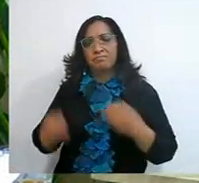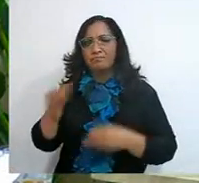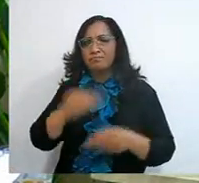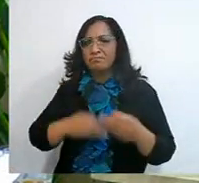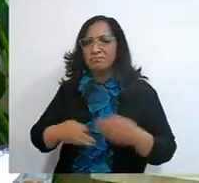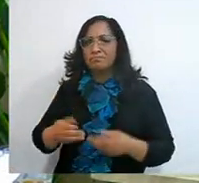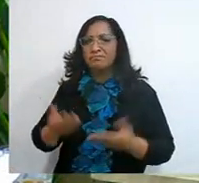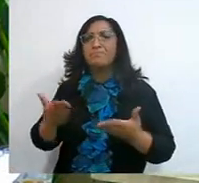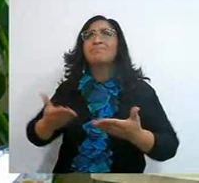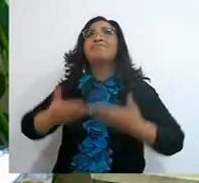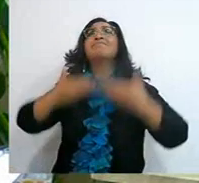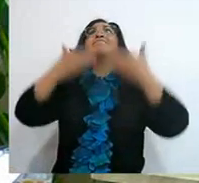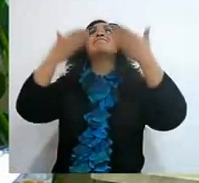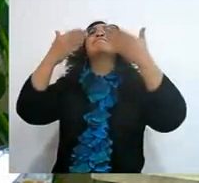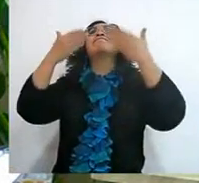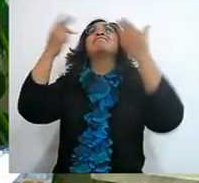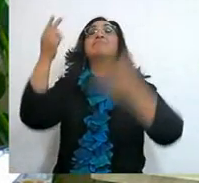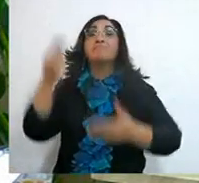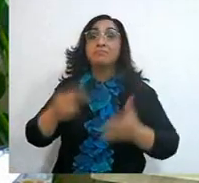todos exaltando a Jesucristo.